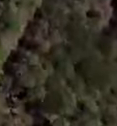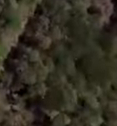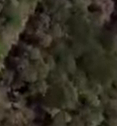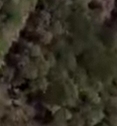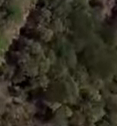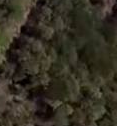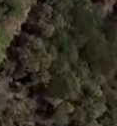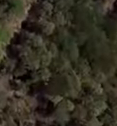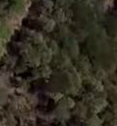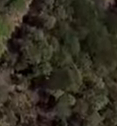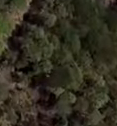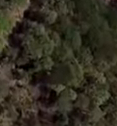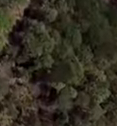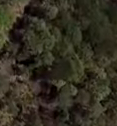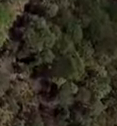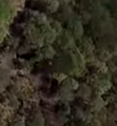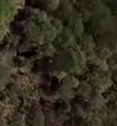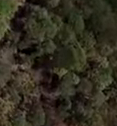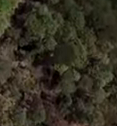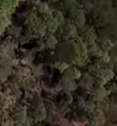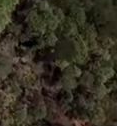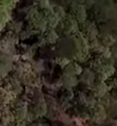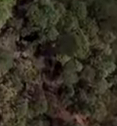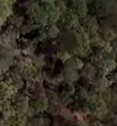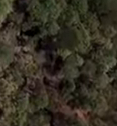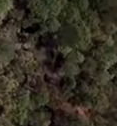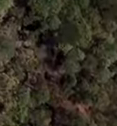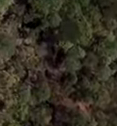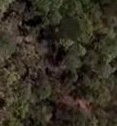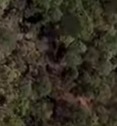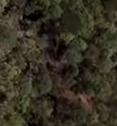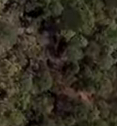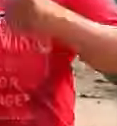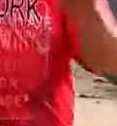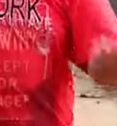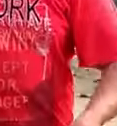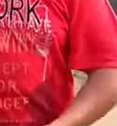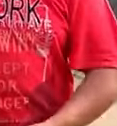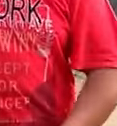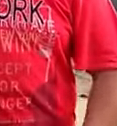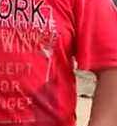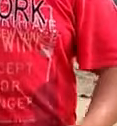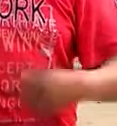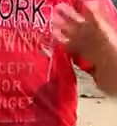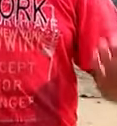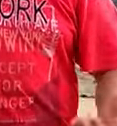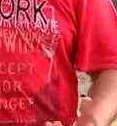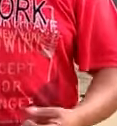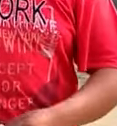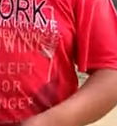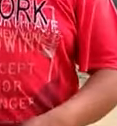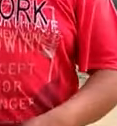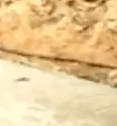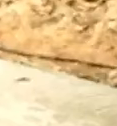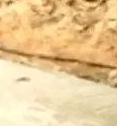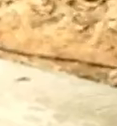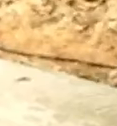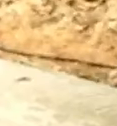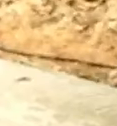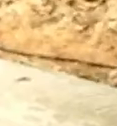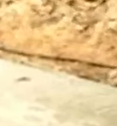de traslado, reduces el polvo y aumentas ese intercambio comercial. ¿Para qué? Para que la gente de la zona salga beneficiada.